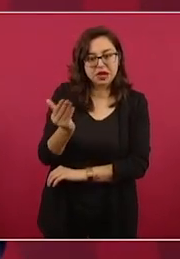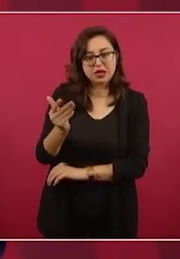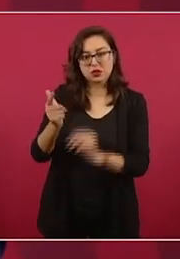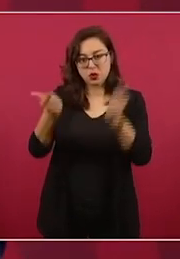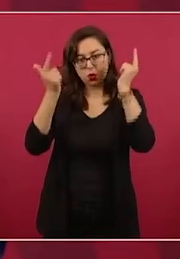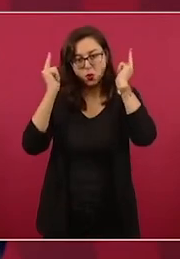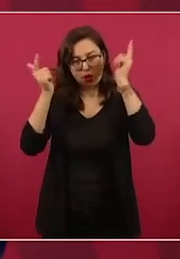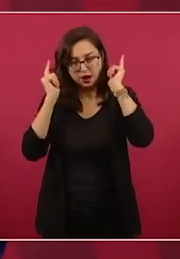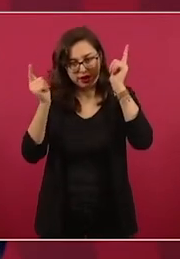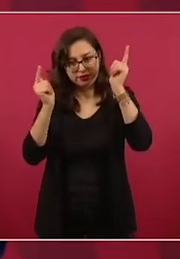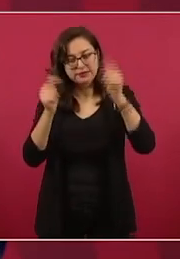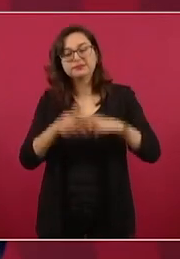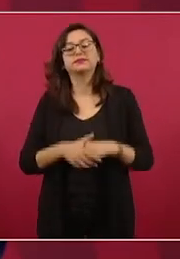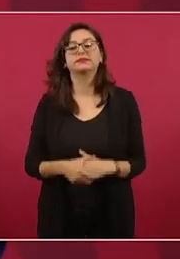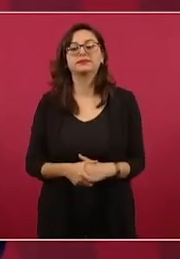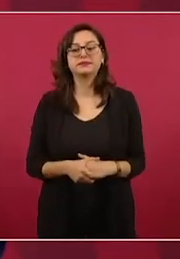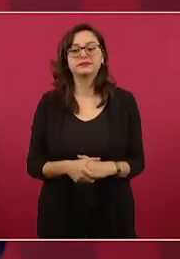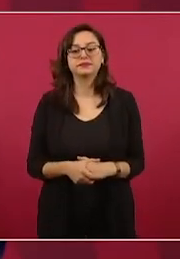y que